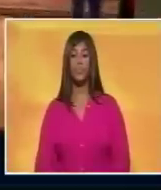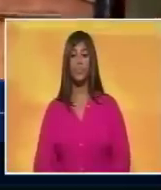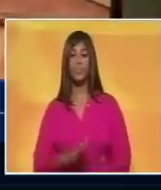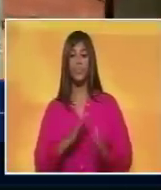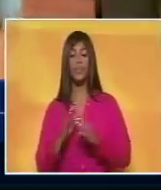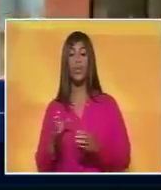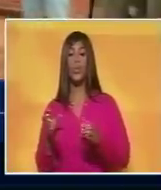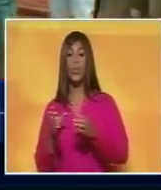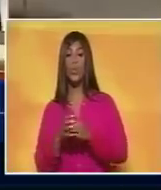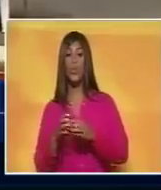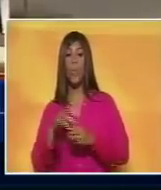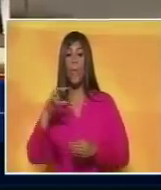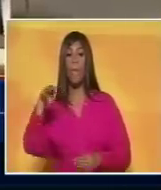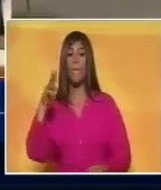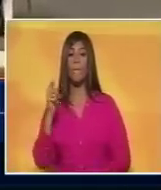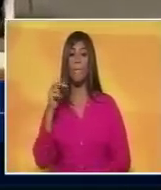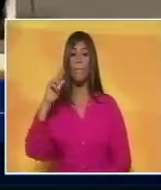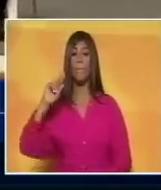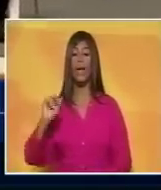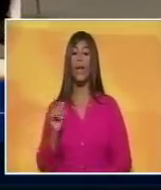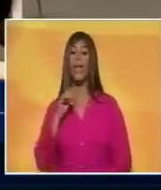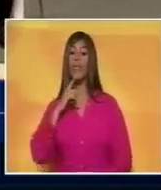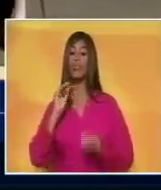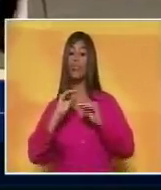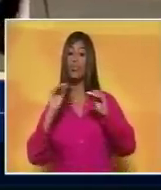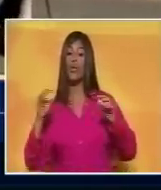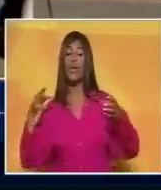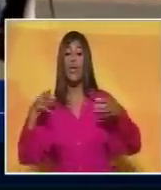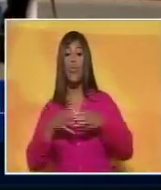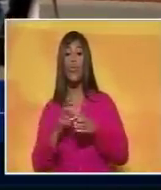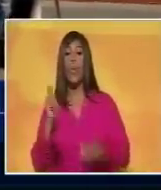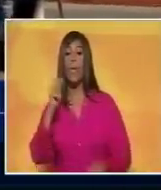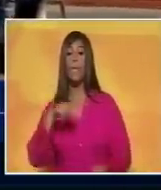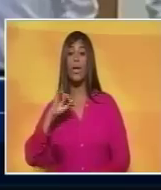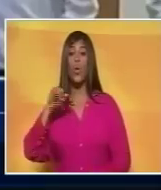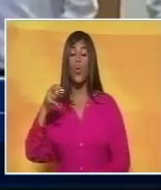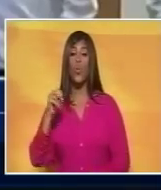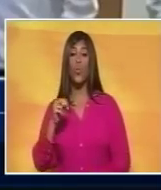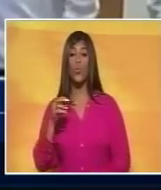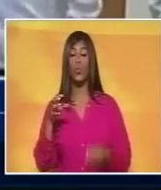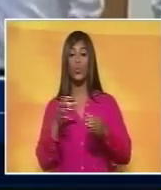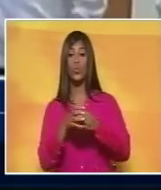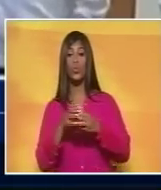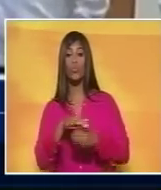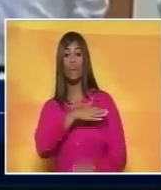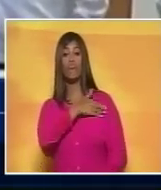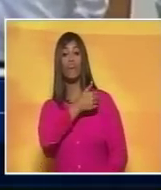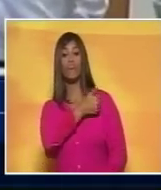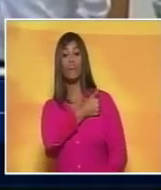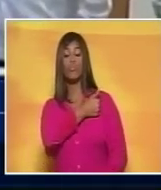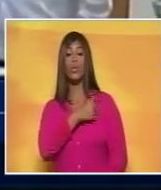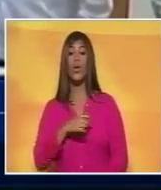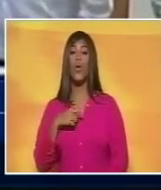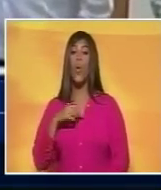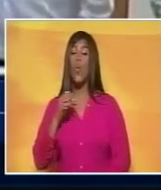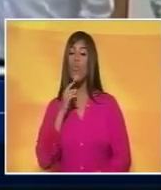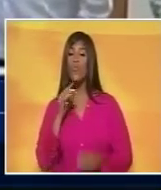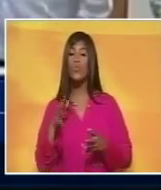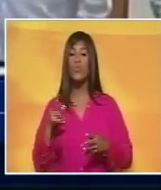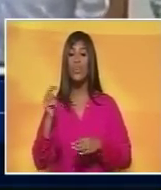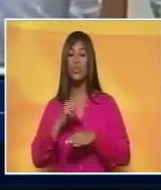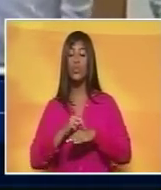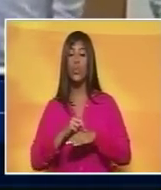El partido FARC convocó a una reunión en el mes de junio de su máximo órgano de dirección, el Consejo Nacional de